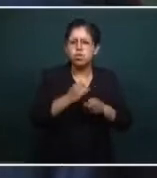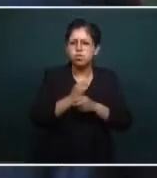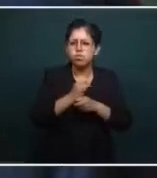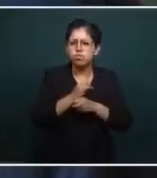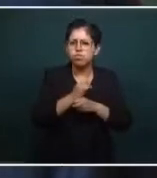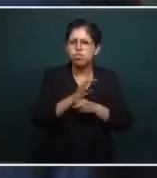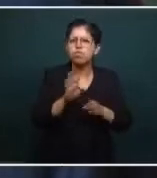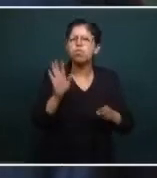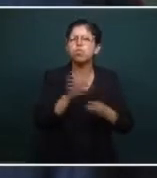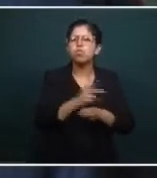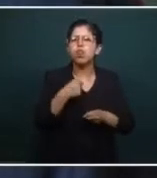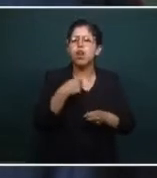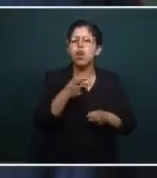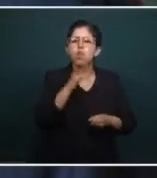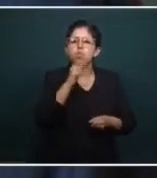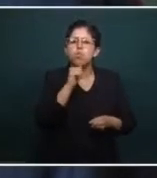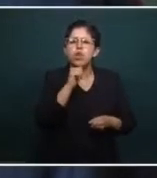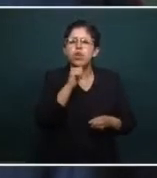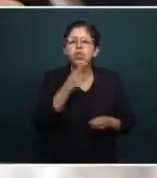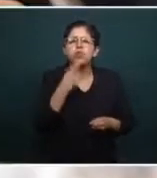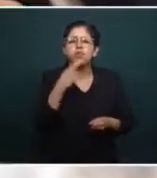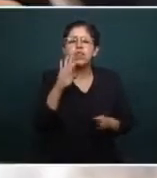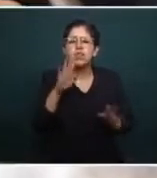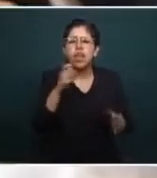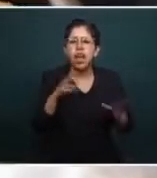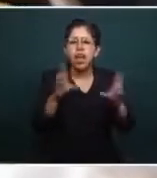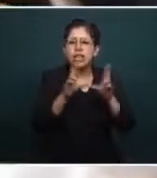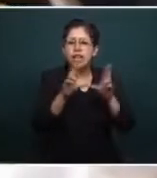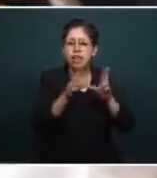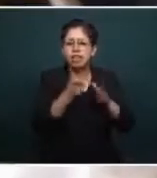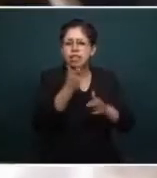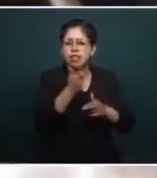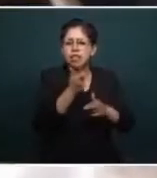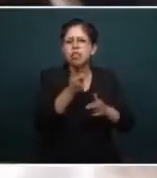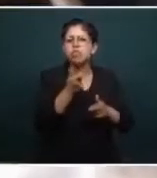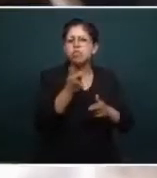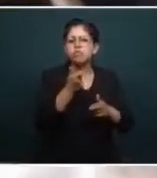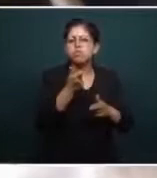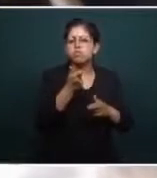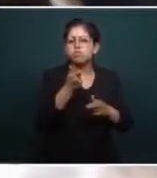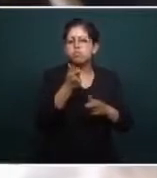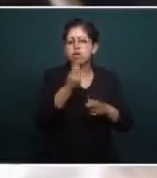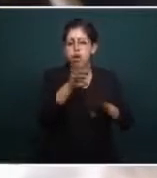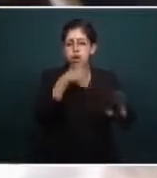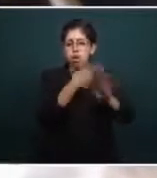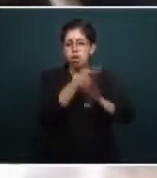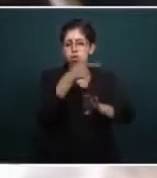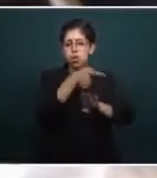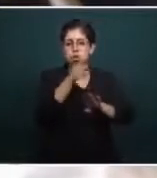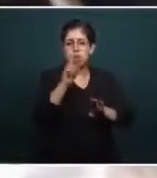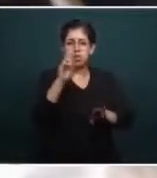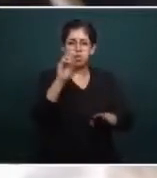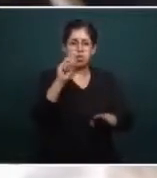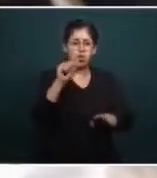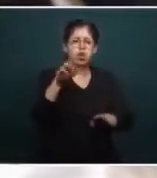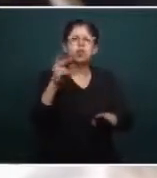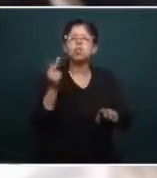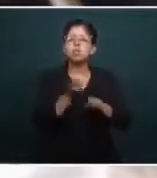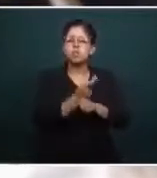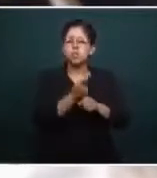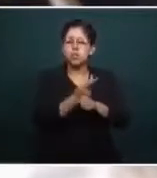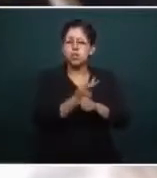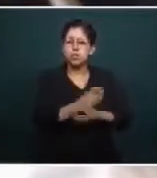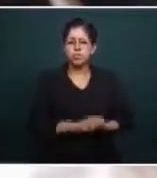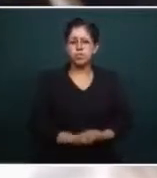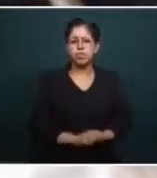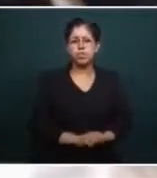congelan investigation las cuentas, es parte del proceso que and, se you está know, llevando regarding the en contra de ella, accountability que hay that's algún been avance más, brought si tiene according algún to tipo de responsabilidad